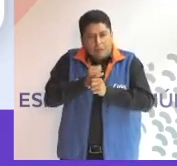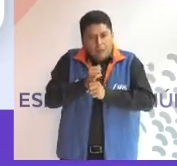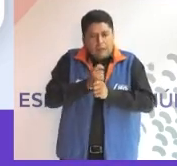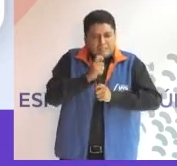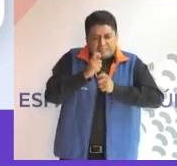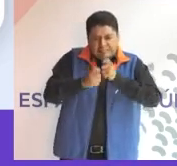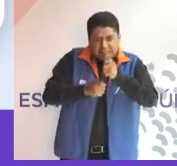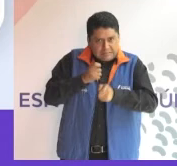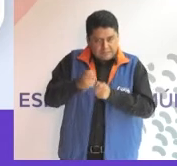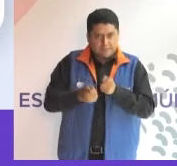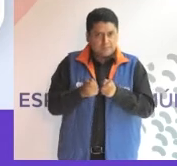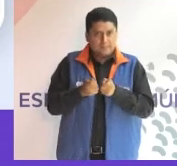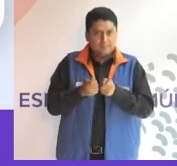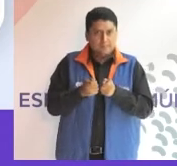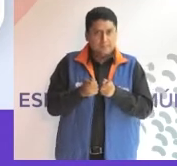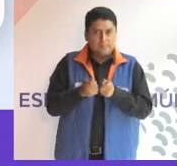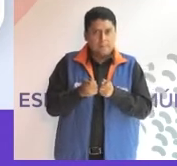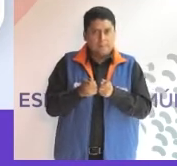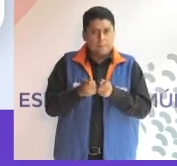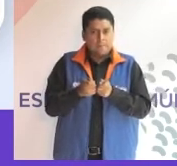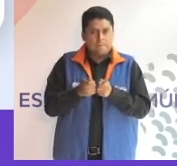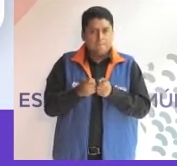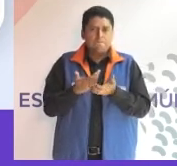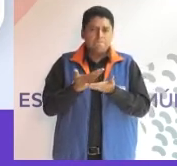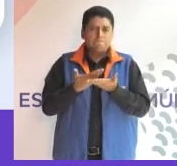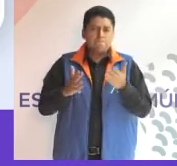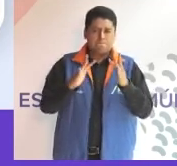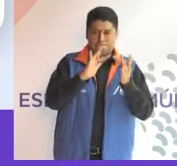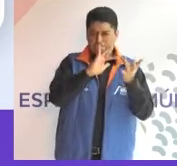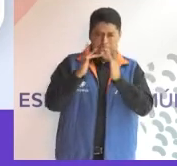no es simplemente que la gente que usa las redes